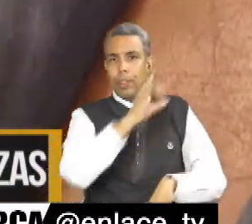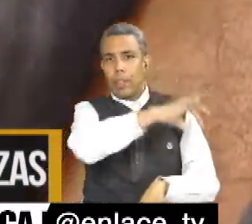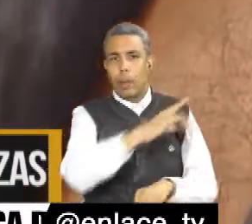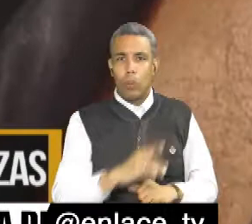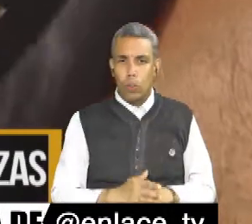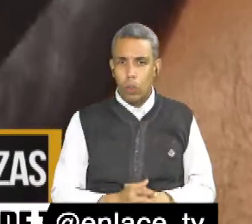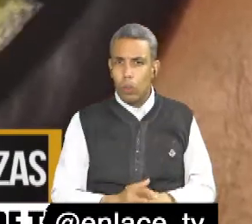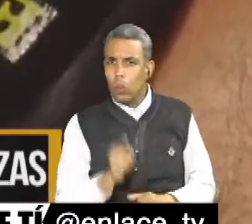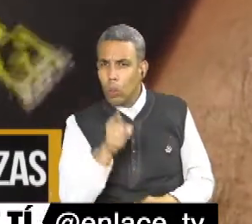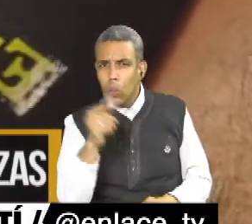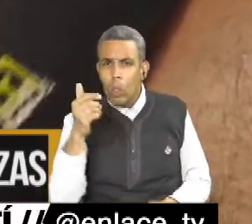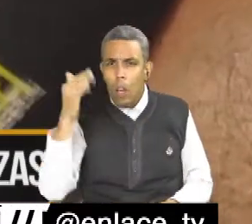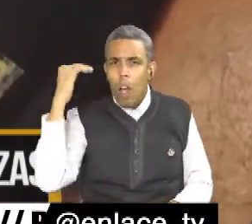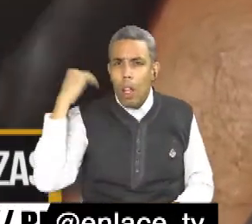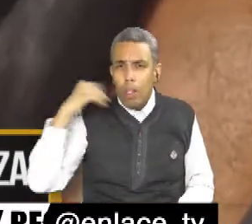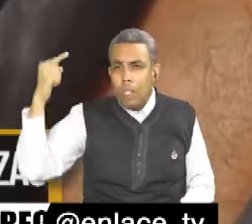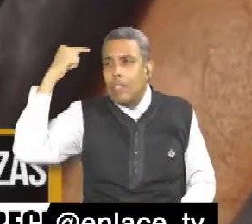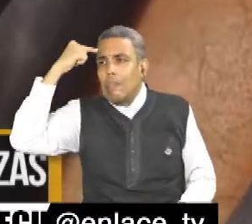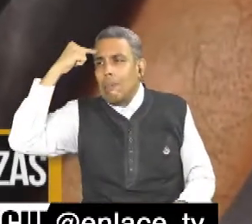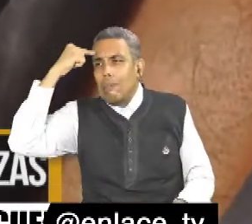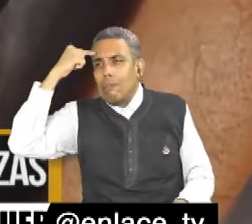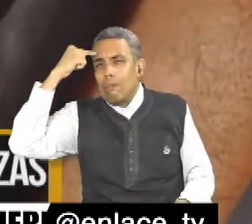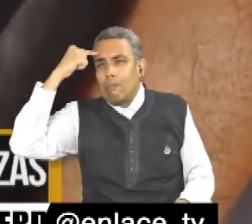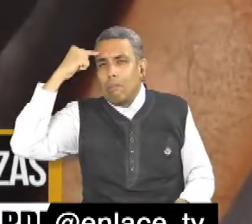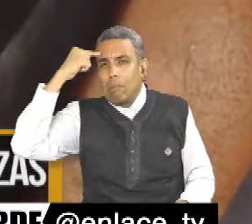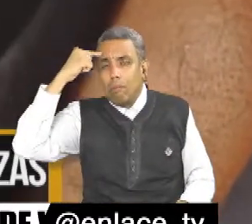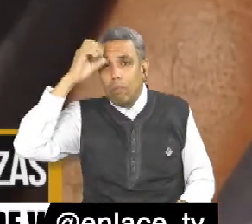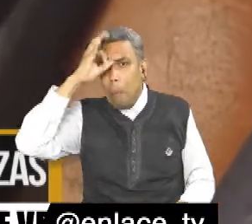familia? Nada, ¿cuándo? Nunca.